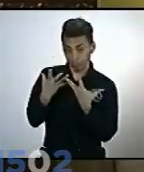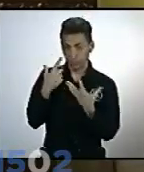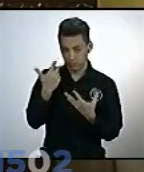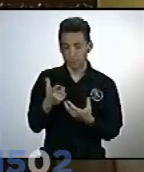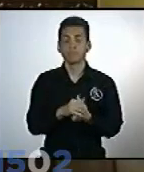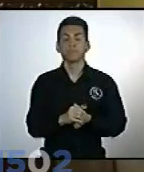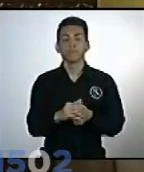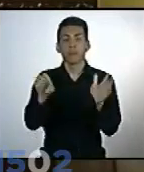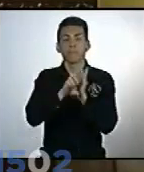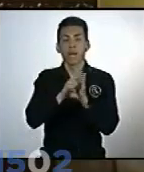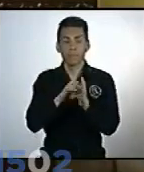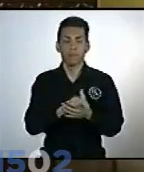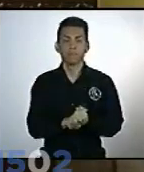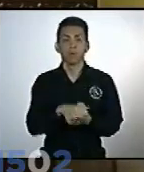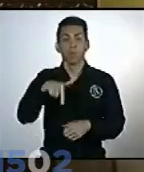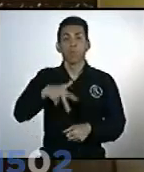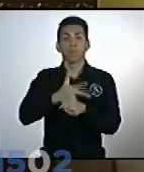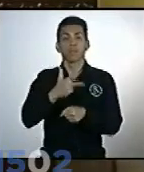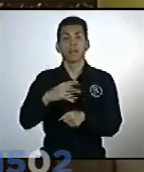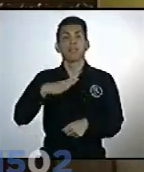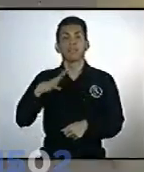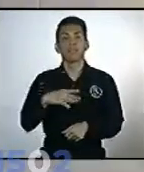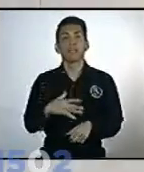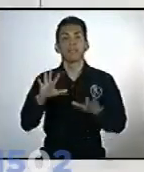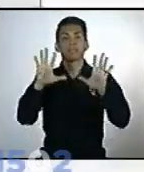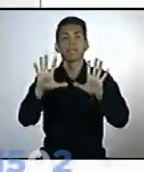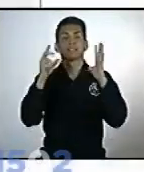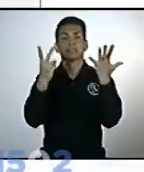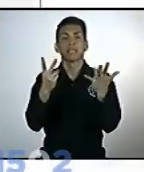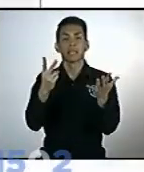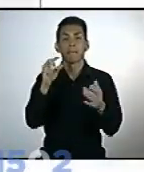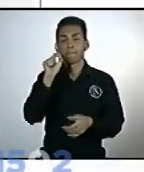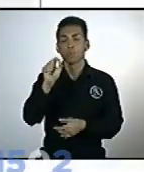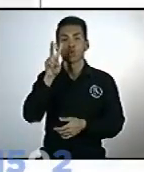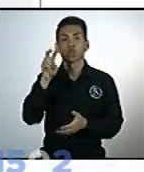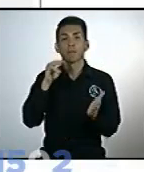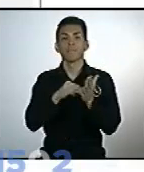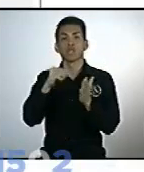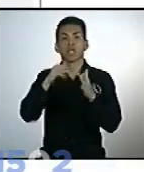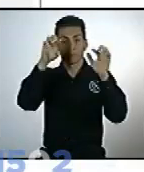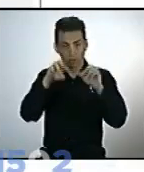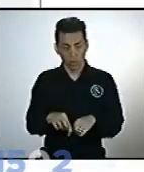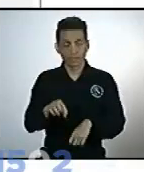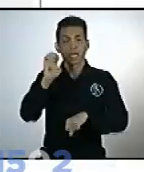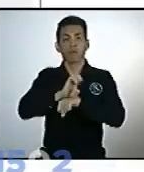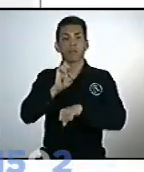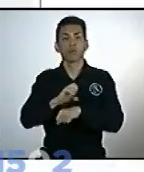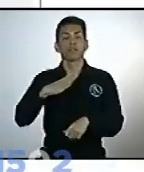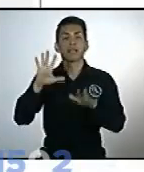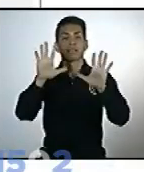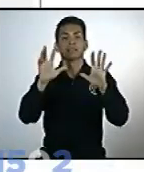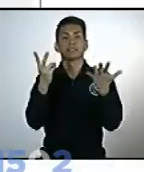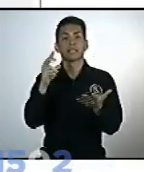datos. Por ejemplo, Guatemala tiene una población estimada de 17.2 millones de habitantes, Ecuador tiene